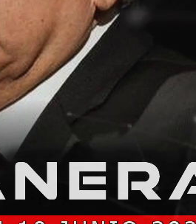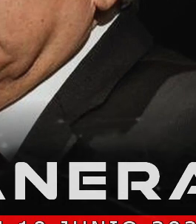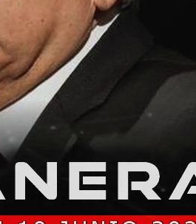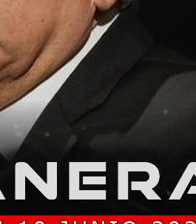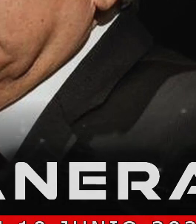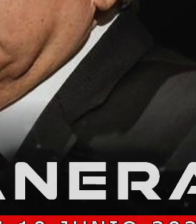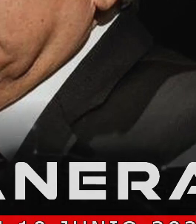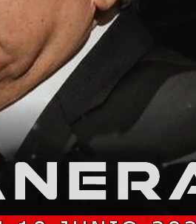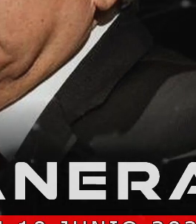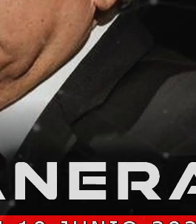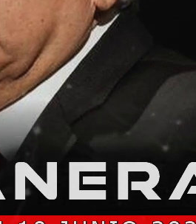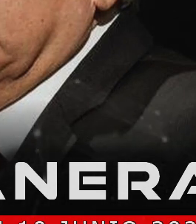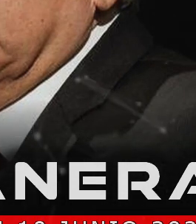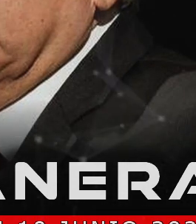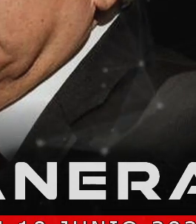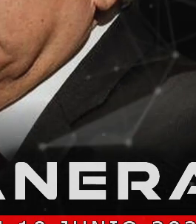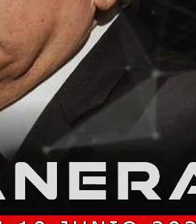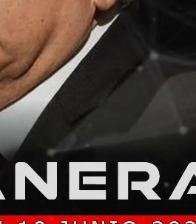nuestro canal.